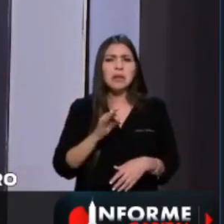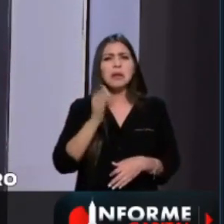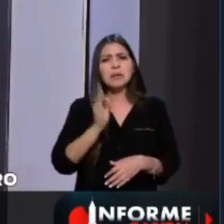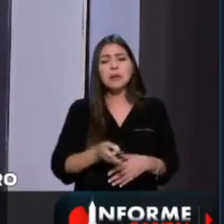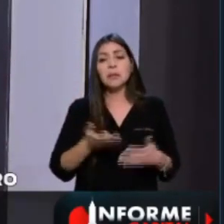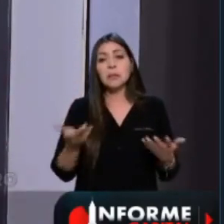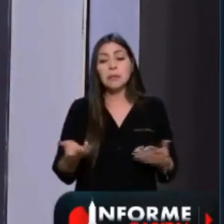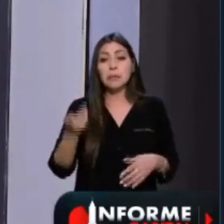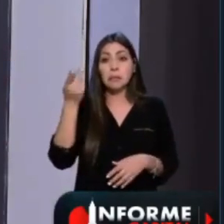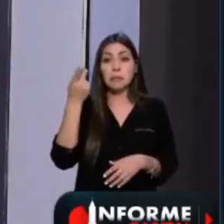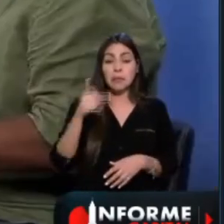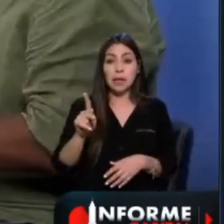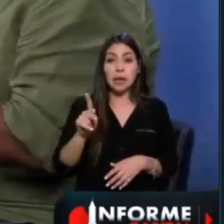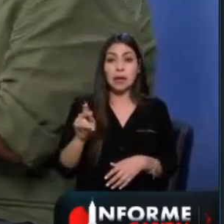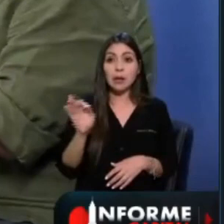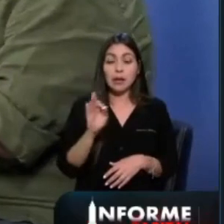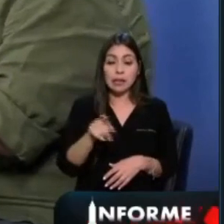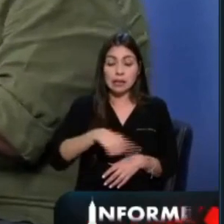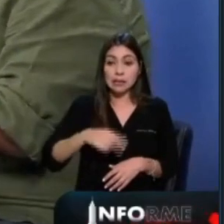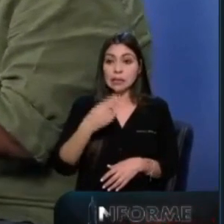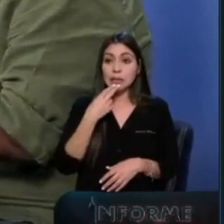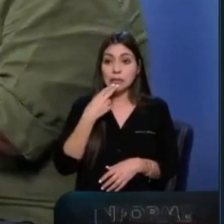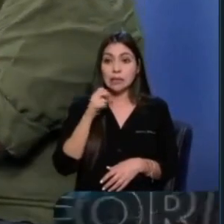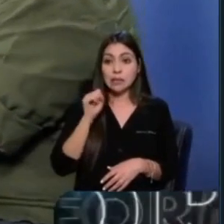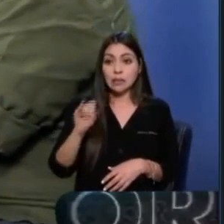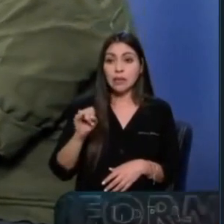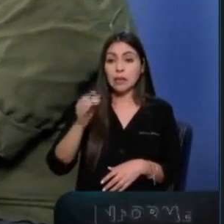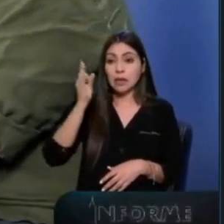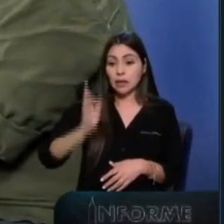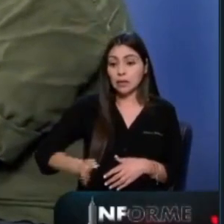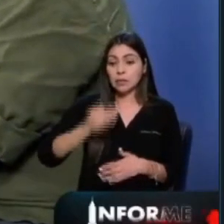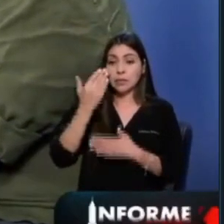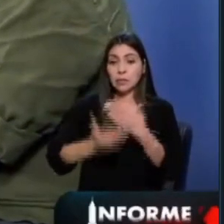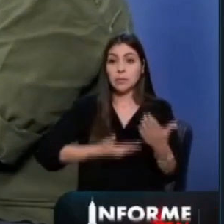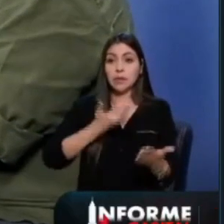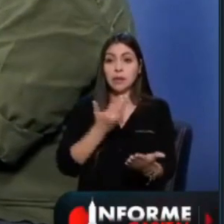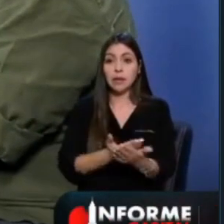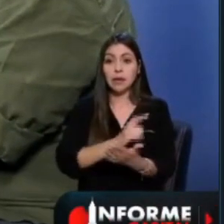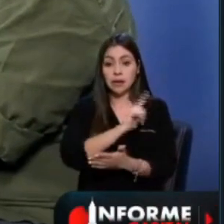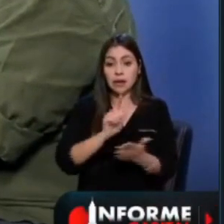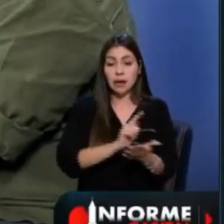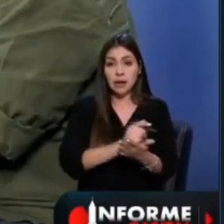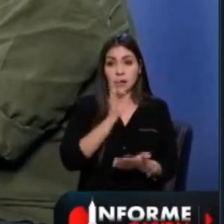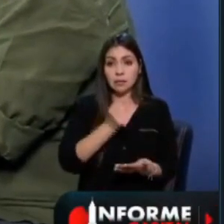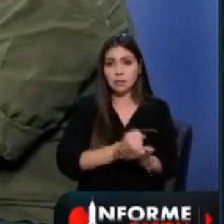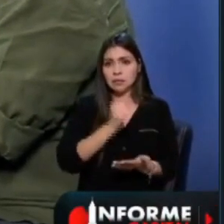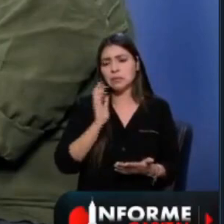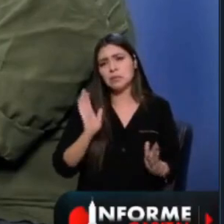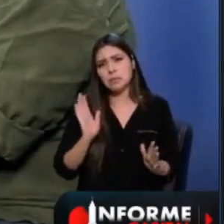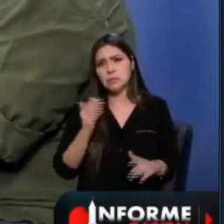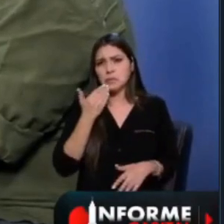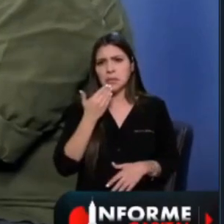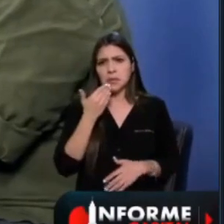para cuidar los intereses del pueblo, son unos traidores, ellos no tienen nada de nacionalismo, esos diputados